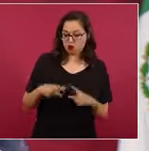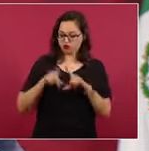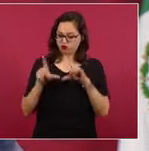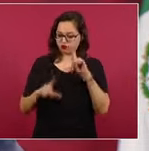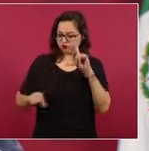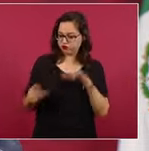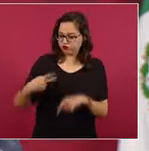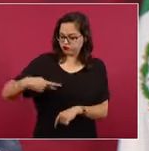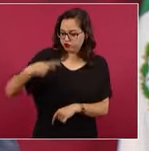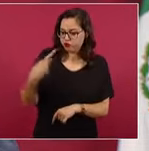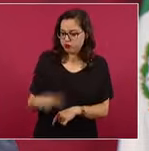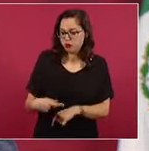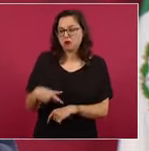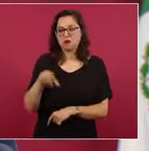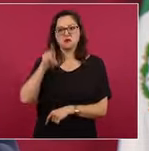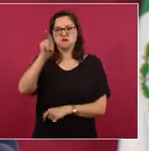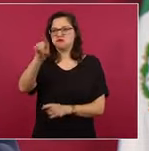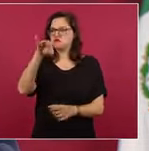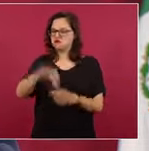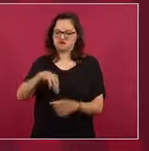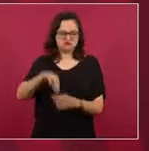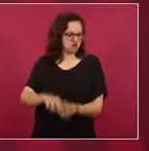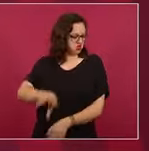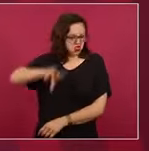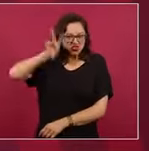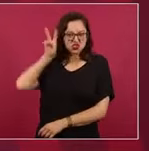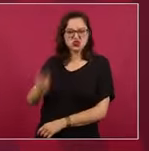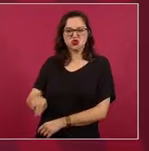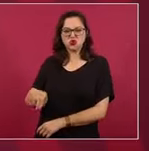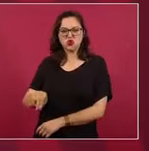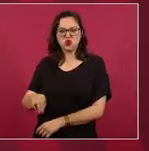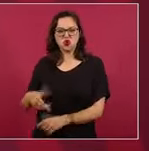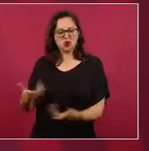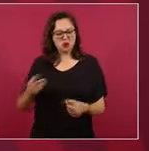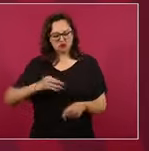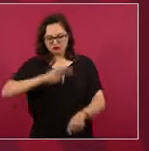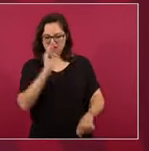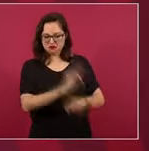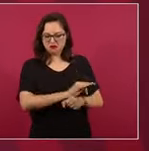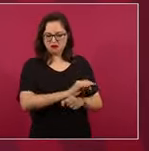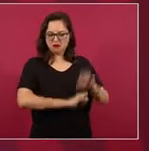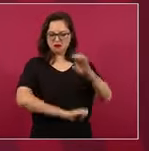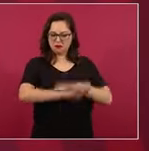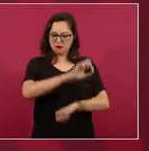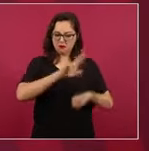Votaron a favor de las empresas extranjeras y de los gobiernos extranjeros